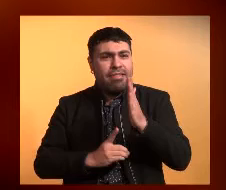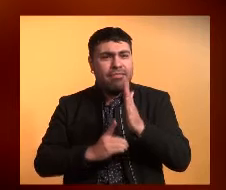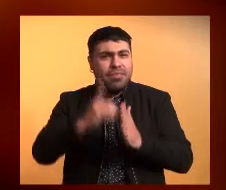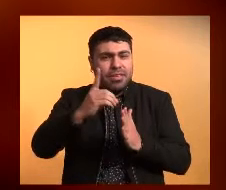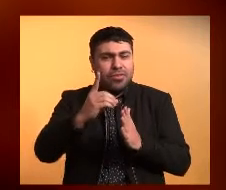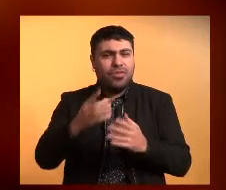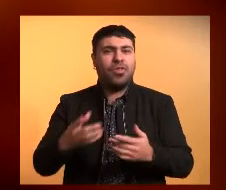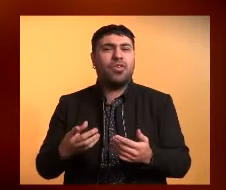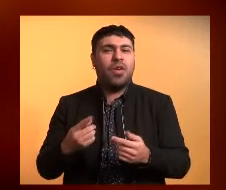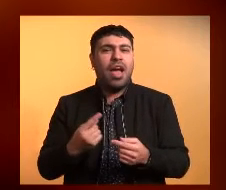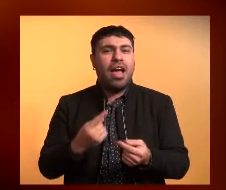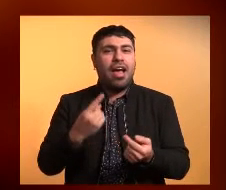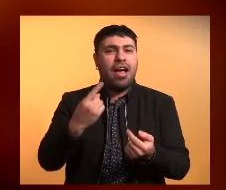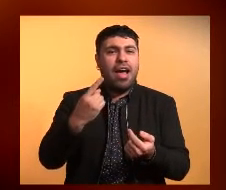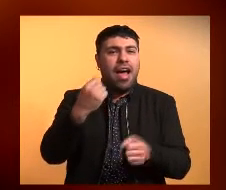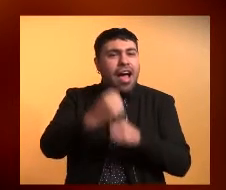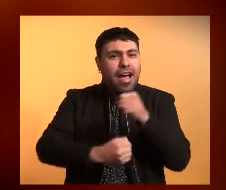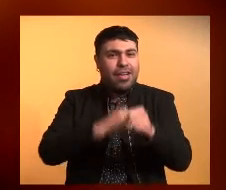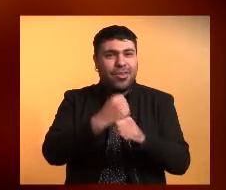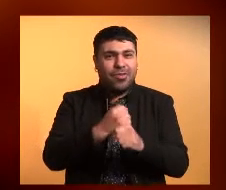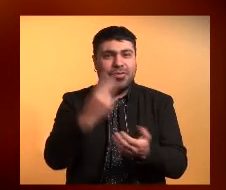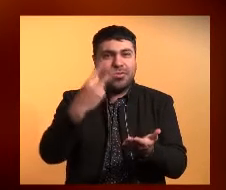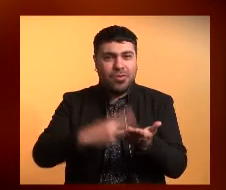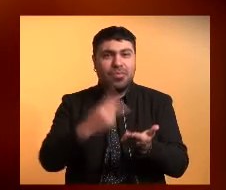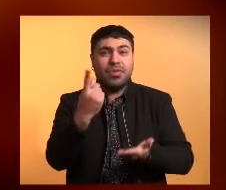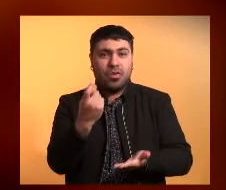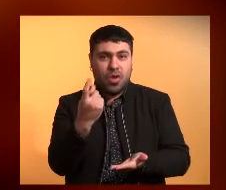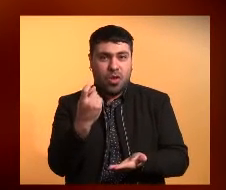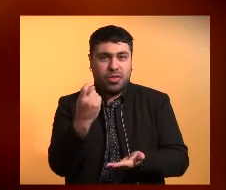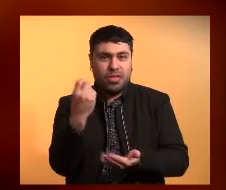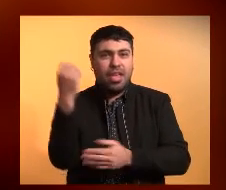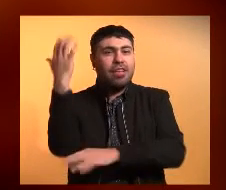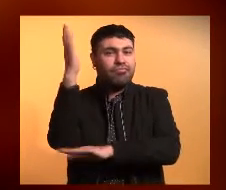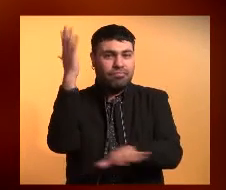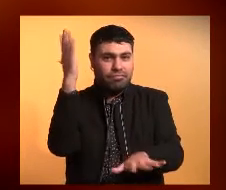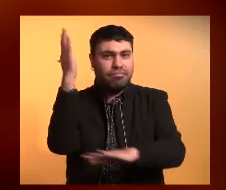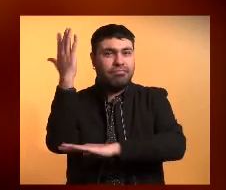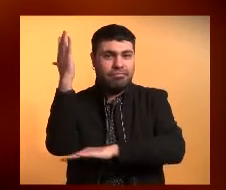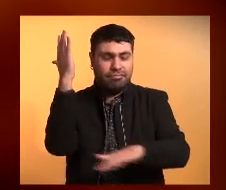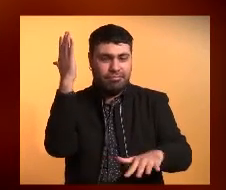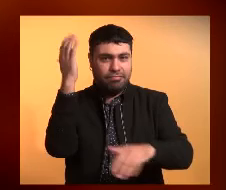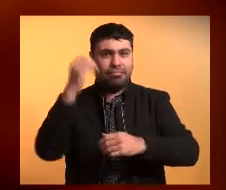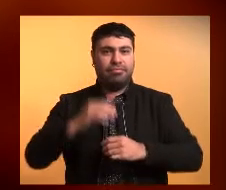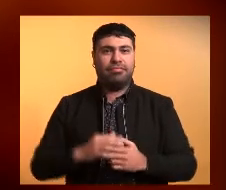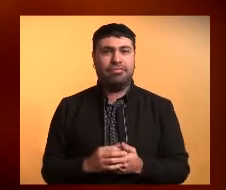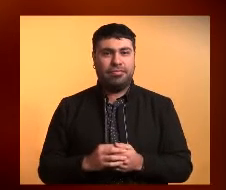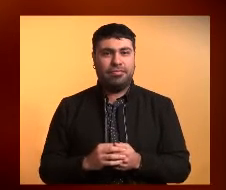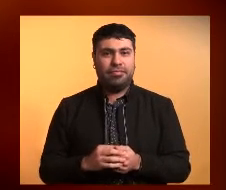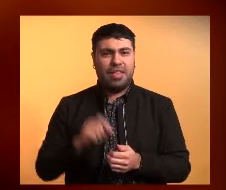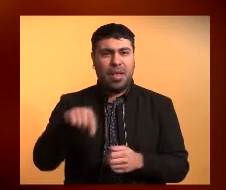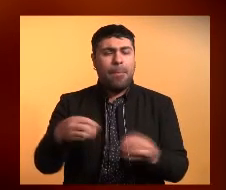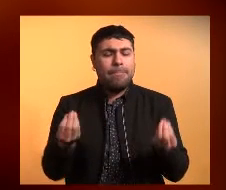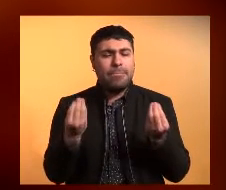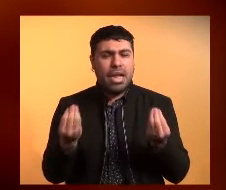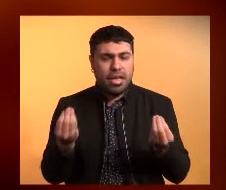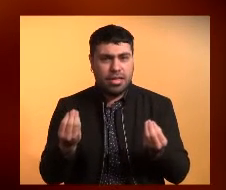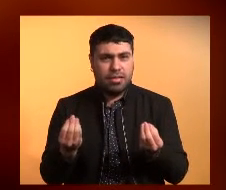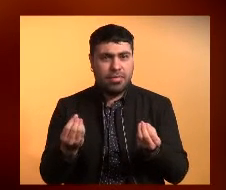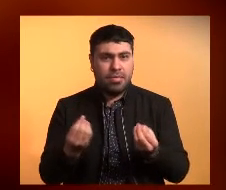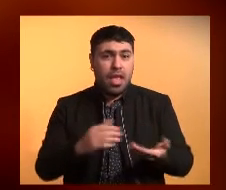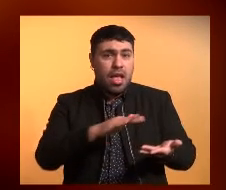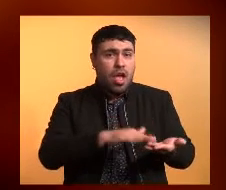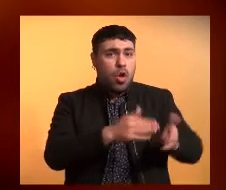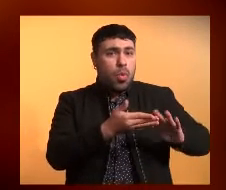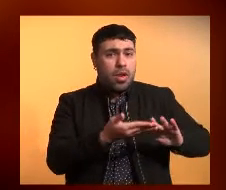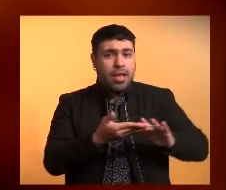Universidad Austral desde el año 2011. El objeto de este espacio es ser una instancia para acercar la ciencia a la comunidad de